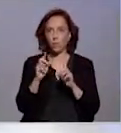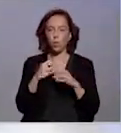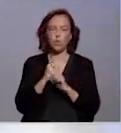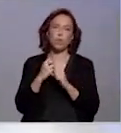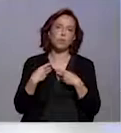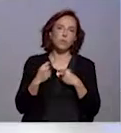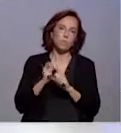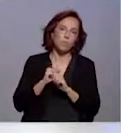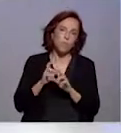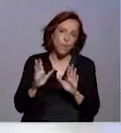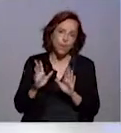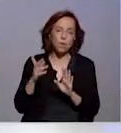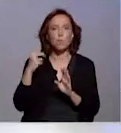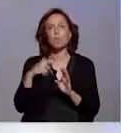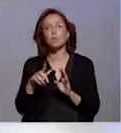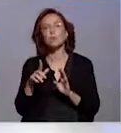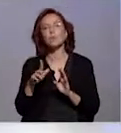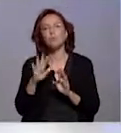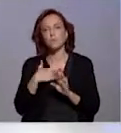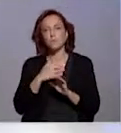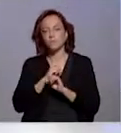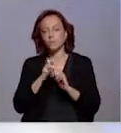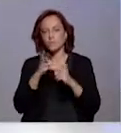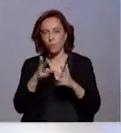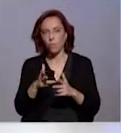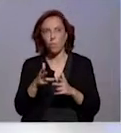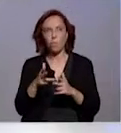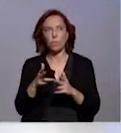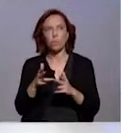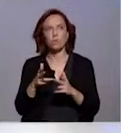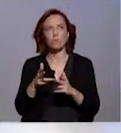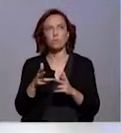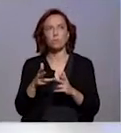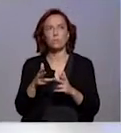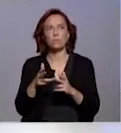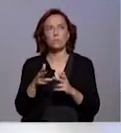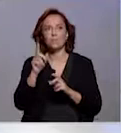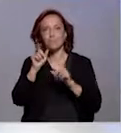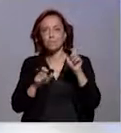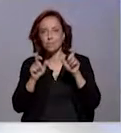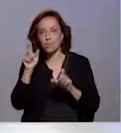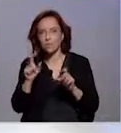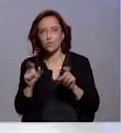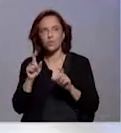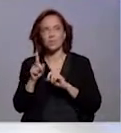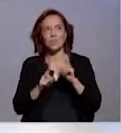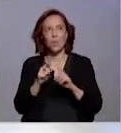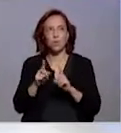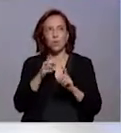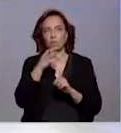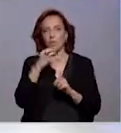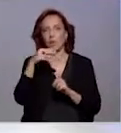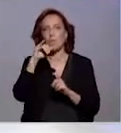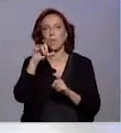pueda decir pero pero pero lo que sí te puedo adelantar es que son personas que algunos de ellos se llaman los